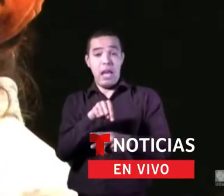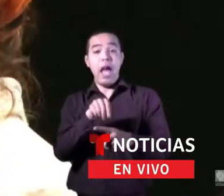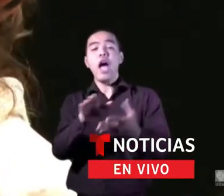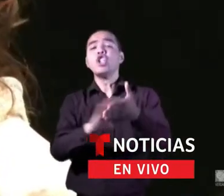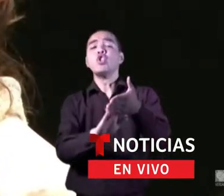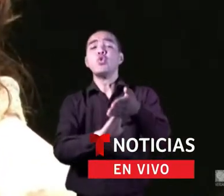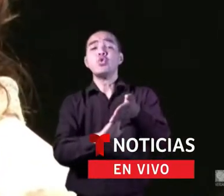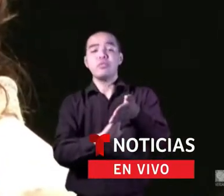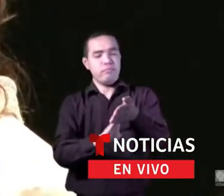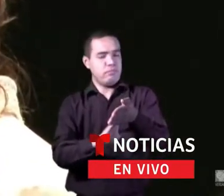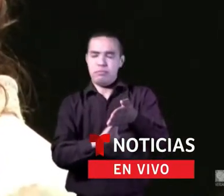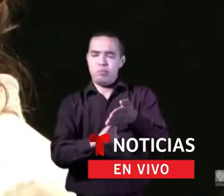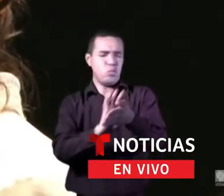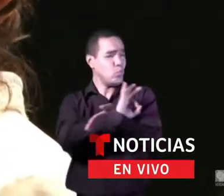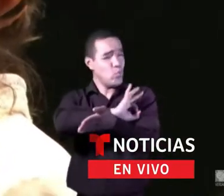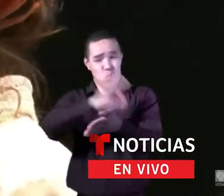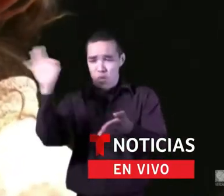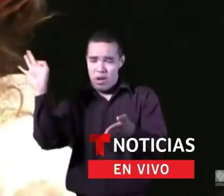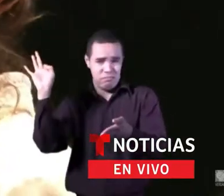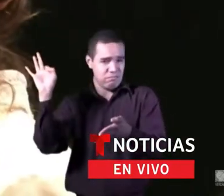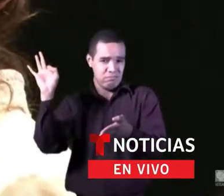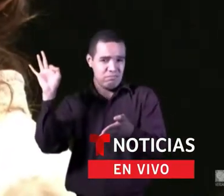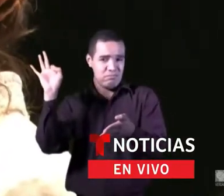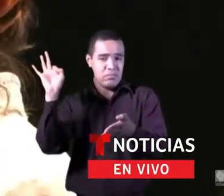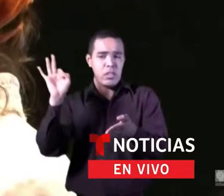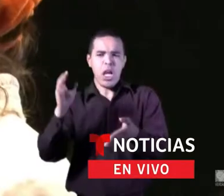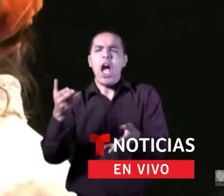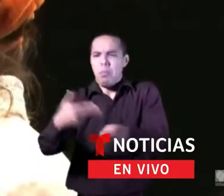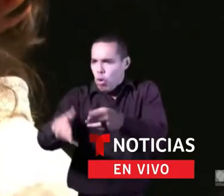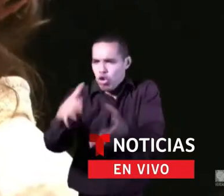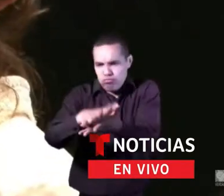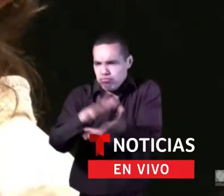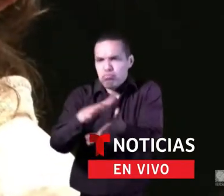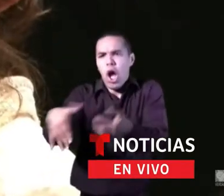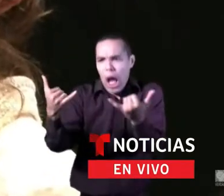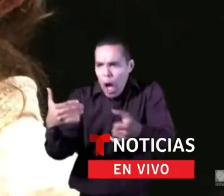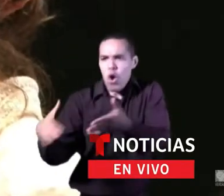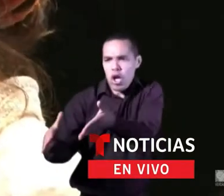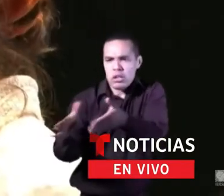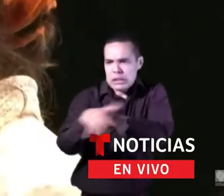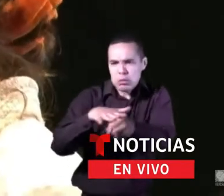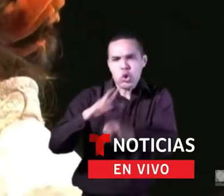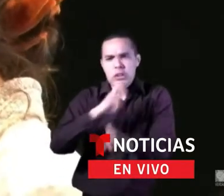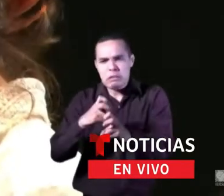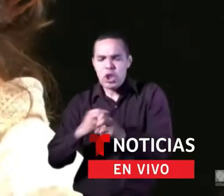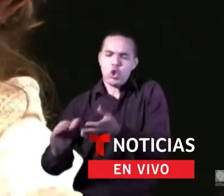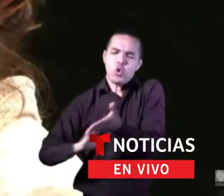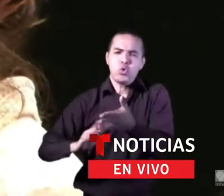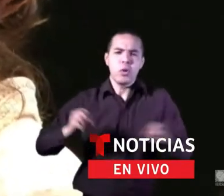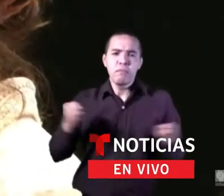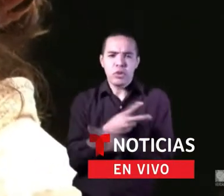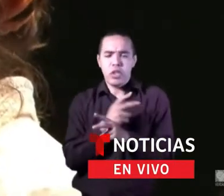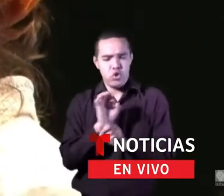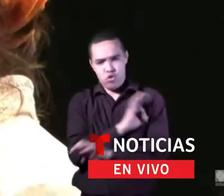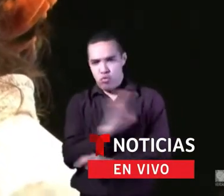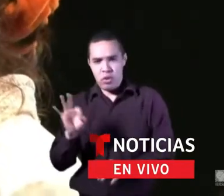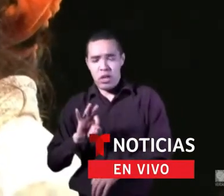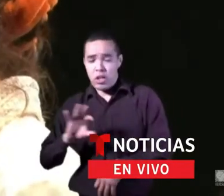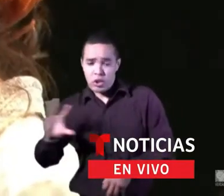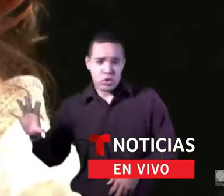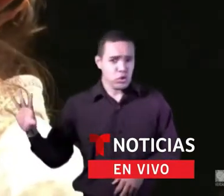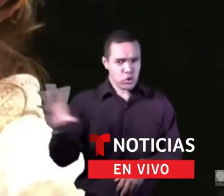solución y que si los que estamos aquí presentes hijos de colombia